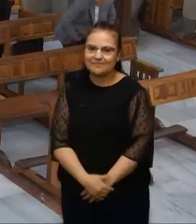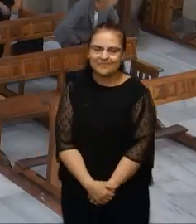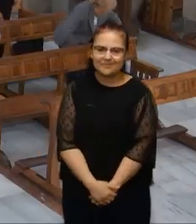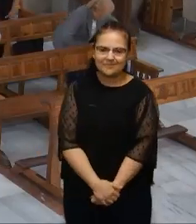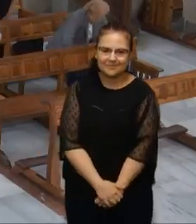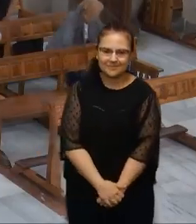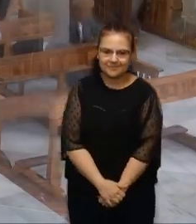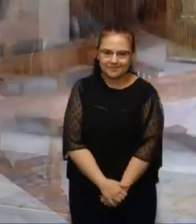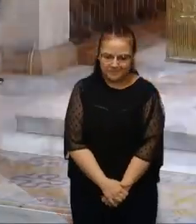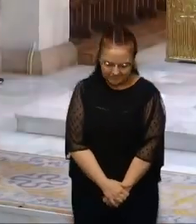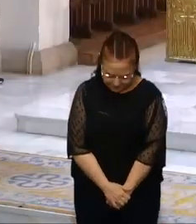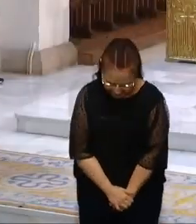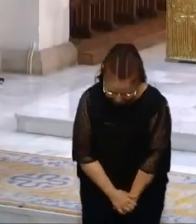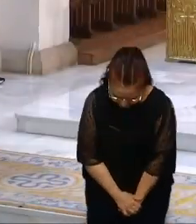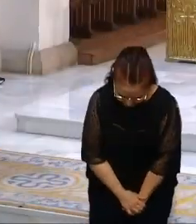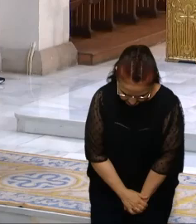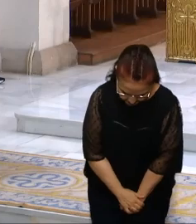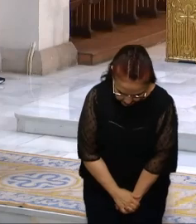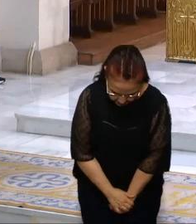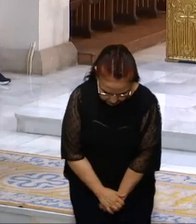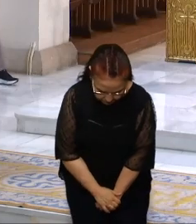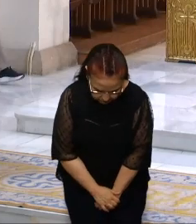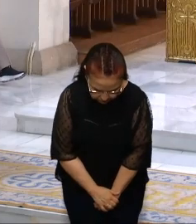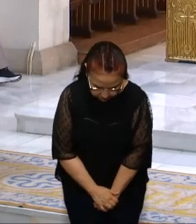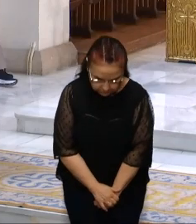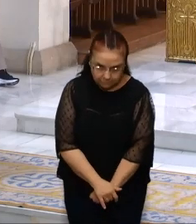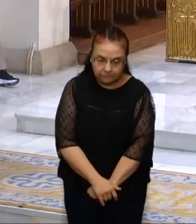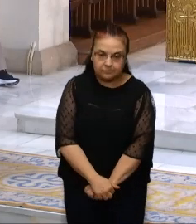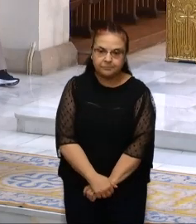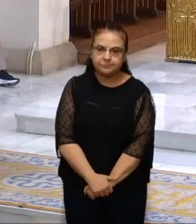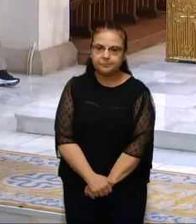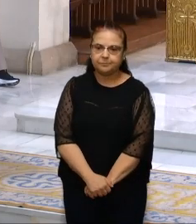Angelica dicta de la nostra delicta.